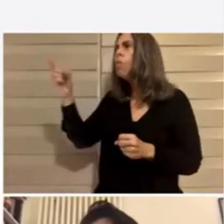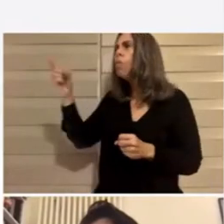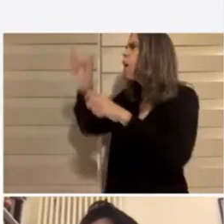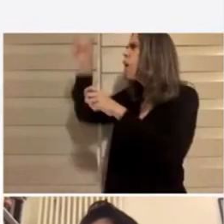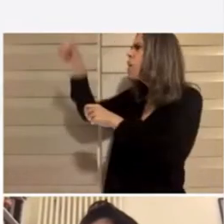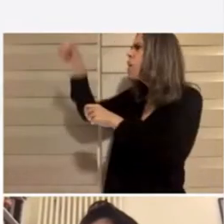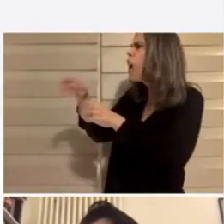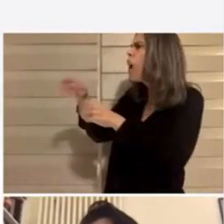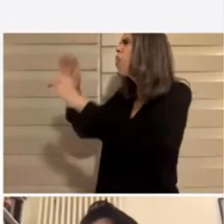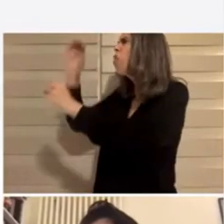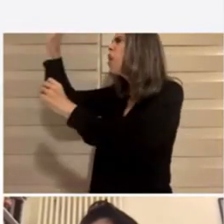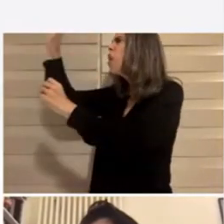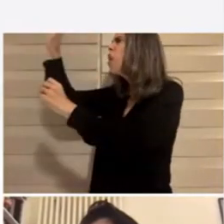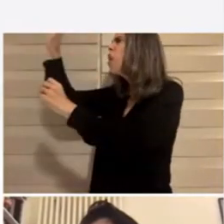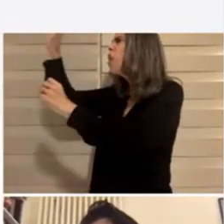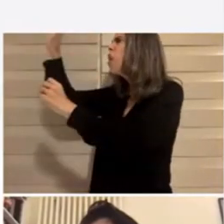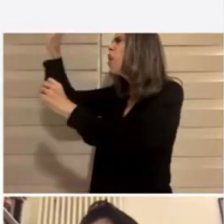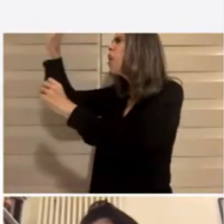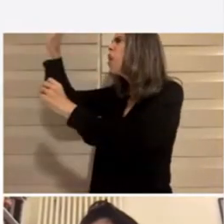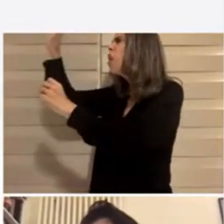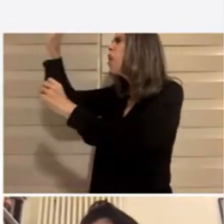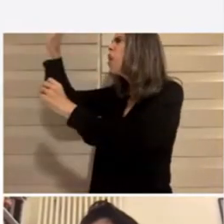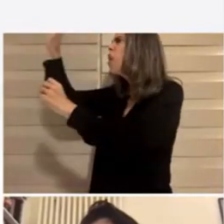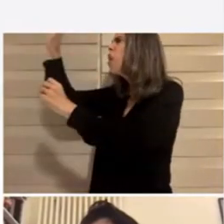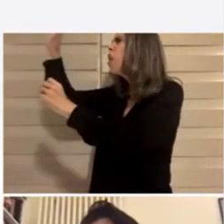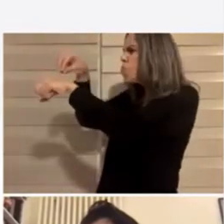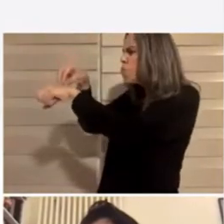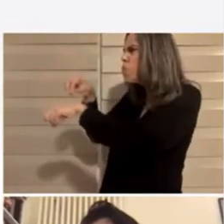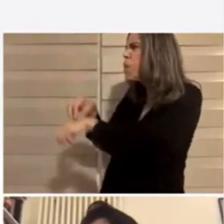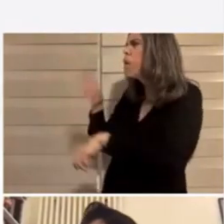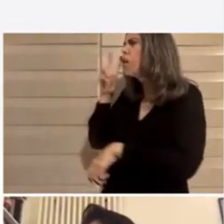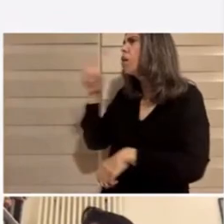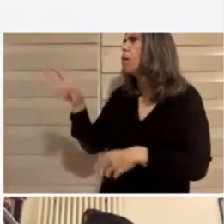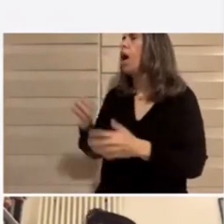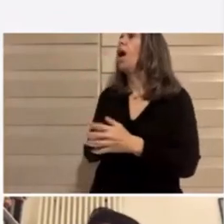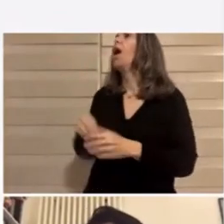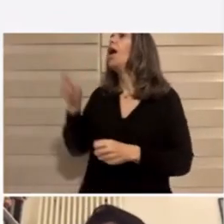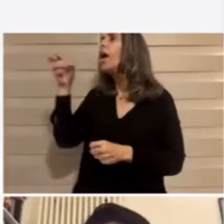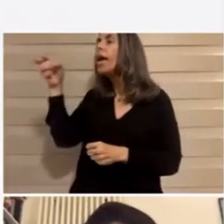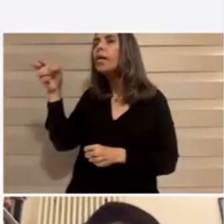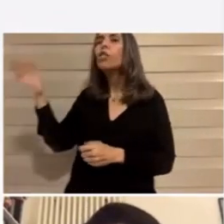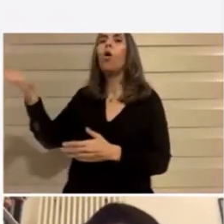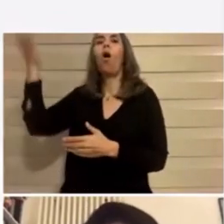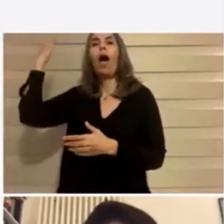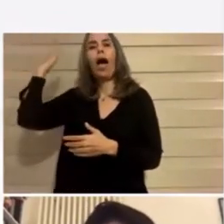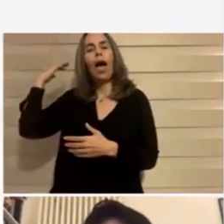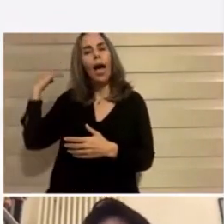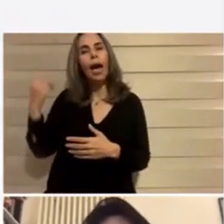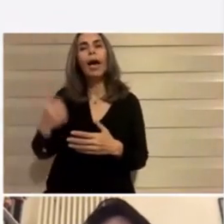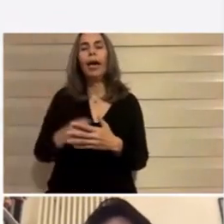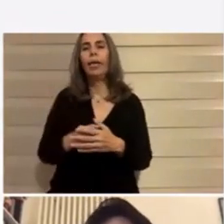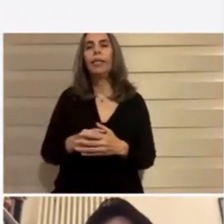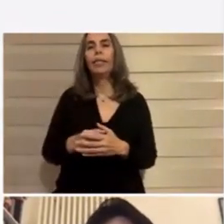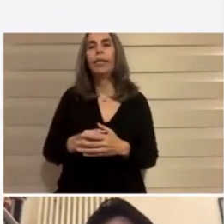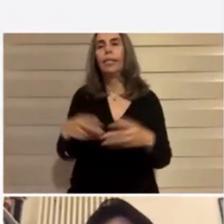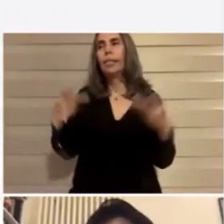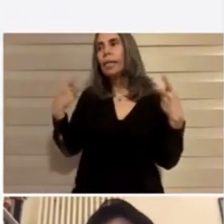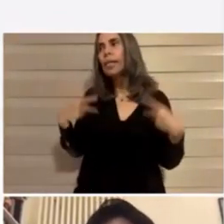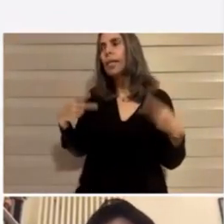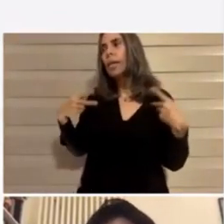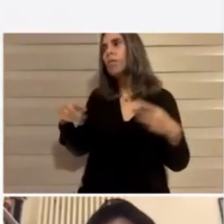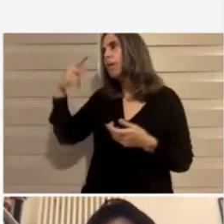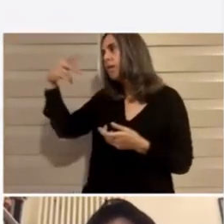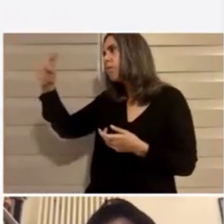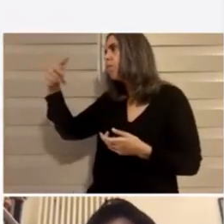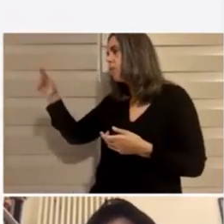vida cotidiana de las personas. Y a lo mejor preguntarse, ¿quiénes los usaban? ¿Todas las personas de la sociedad